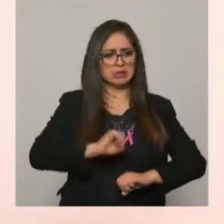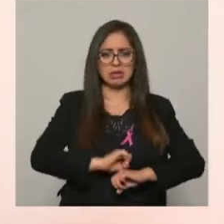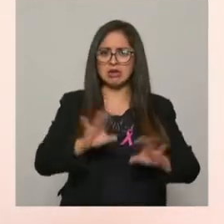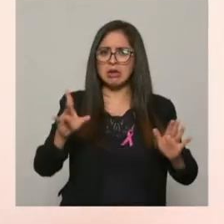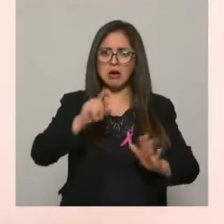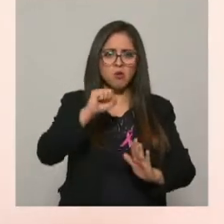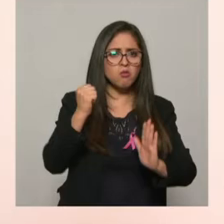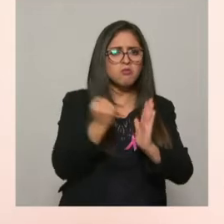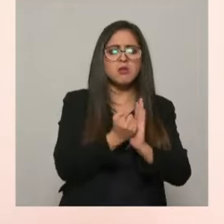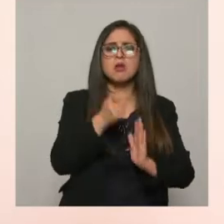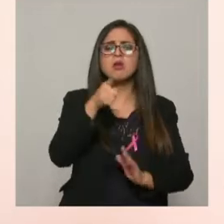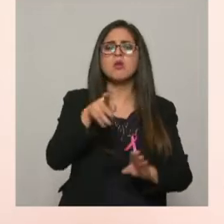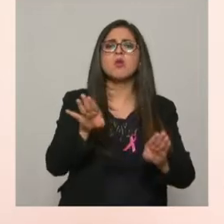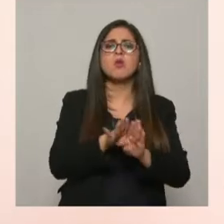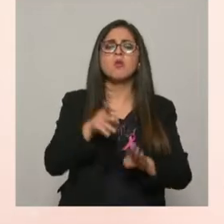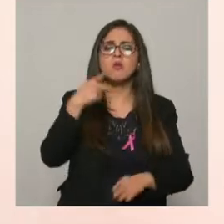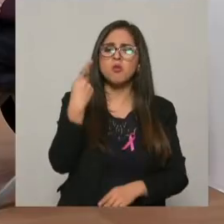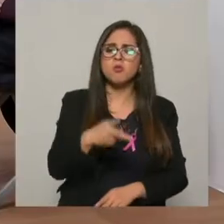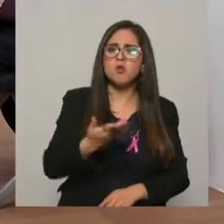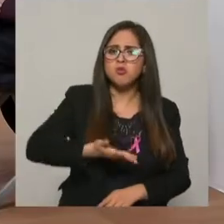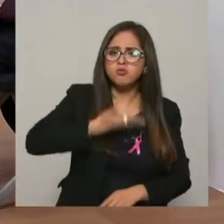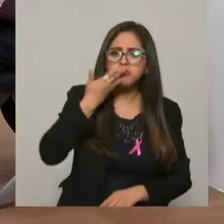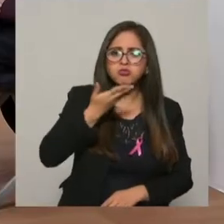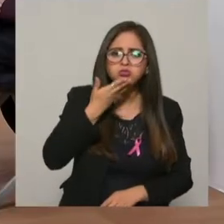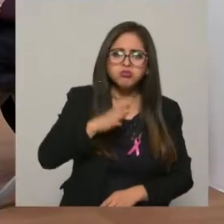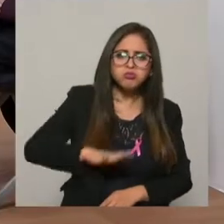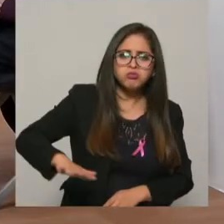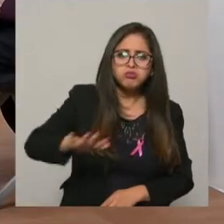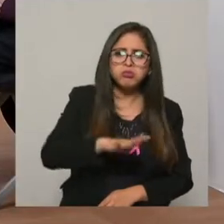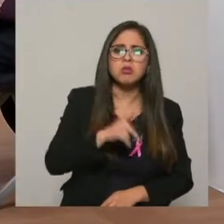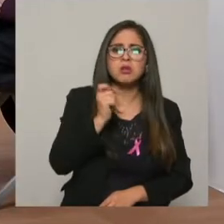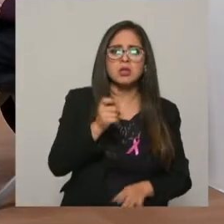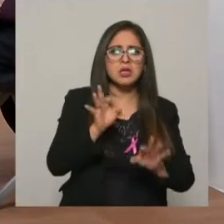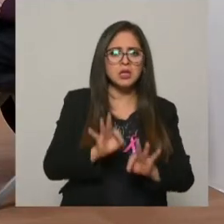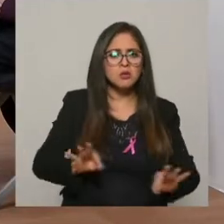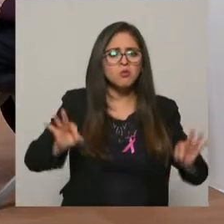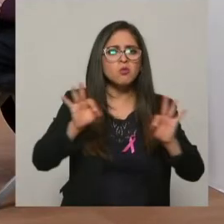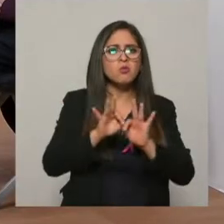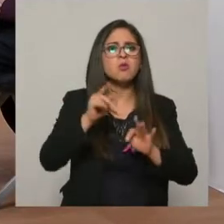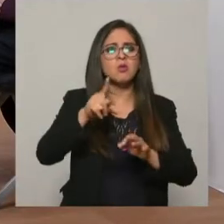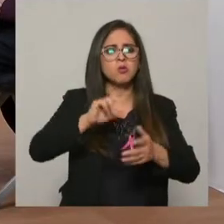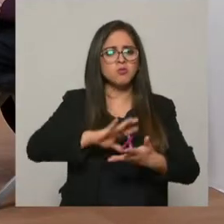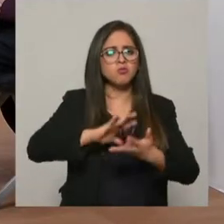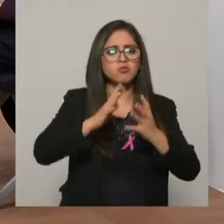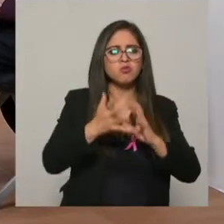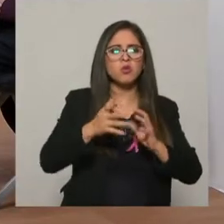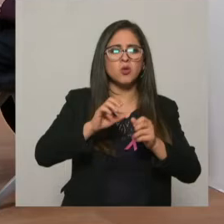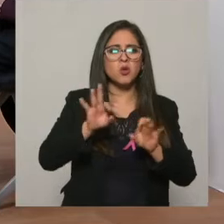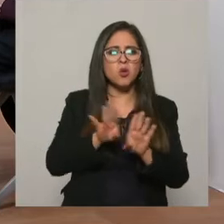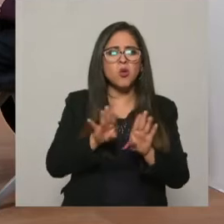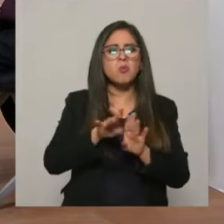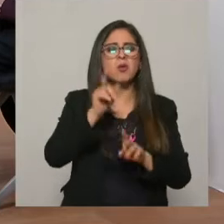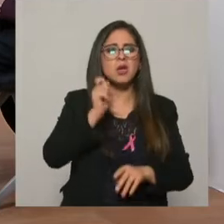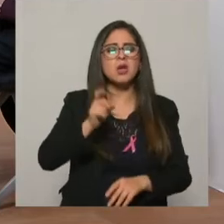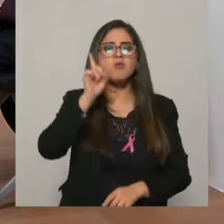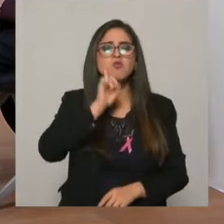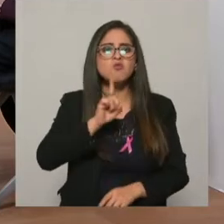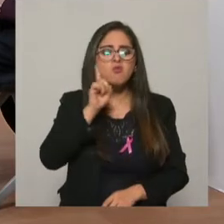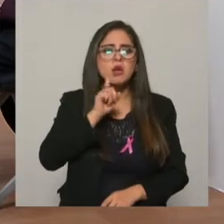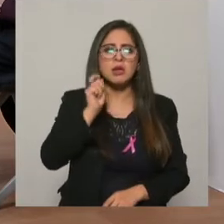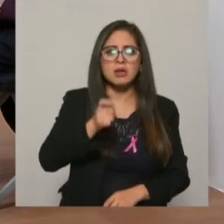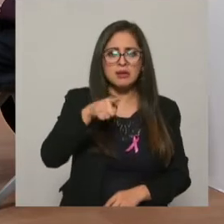finalmente es nuestra raíz. Y es muy importante también conocer esta versión, como tú mencionas, la versión de la mujer